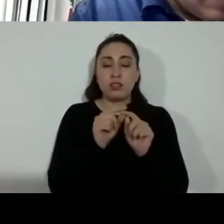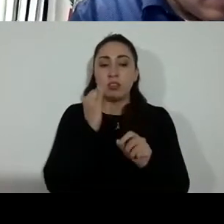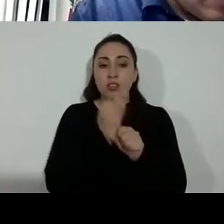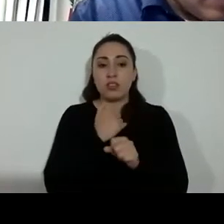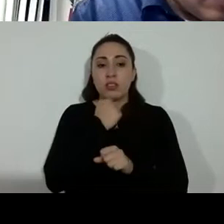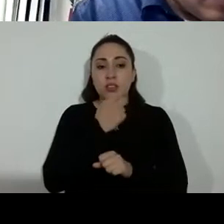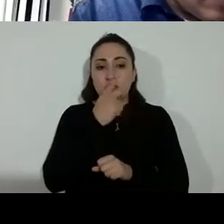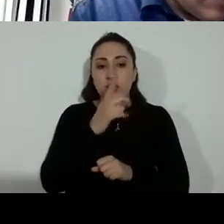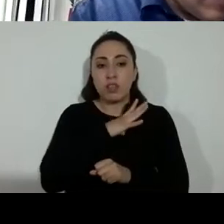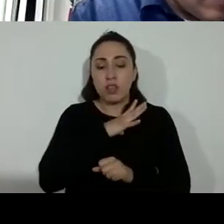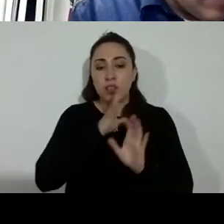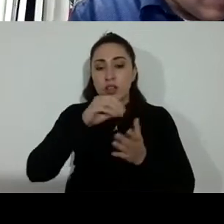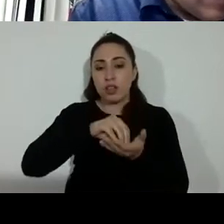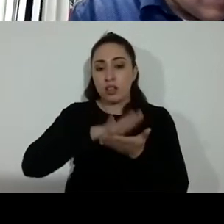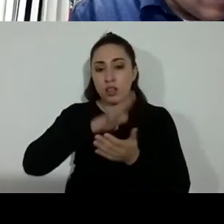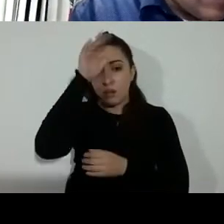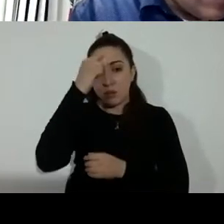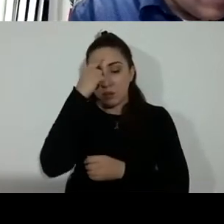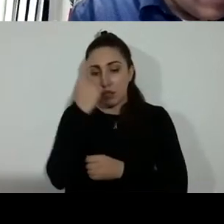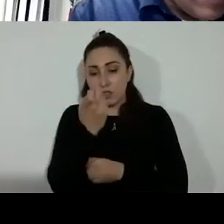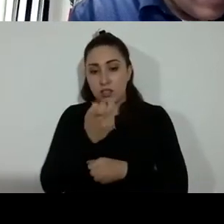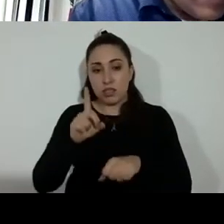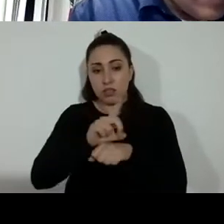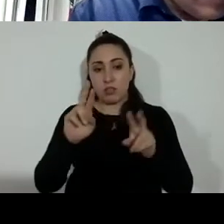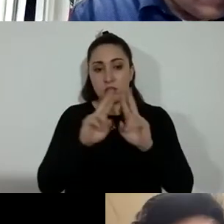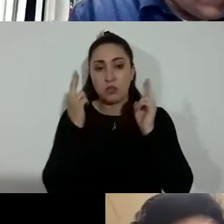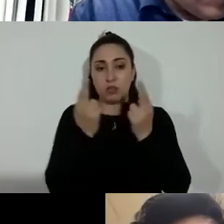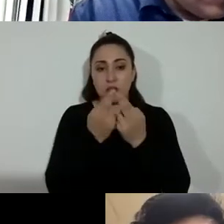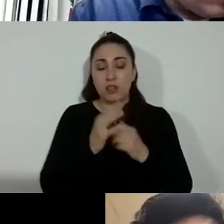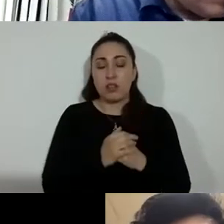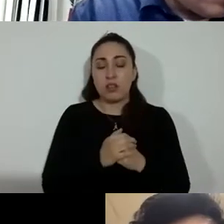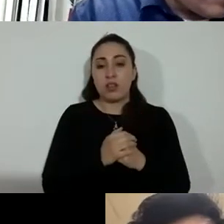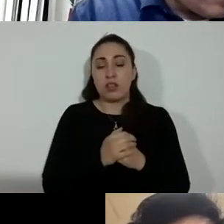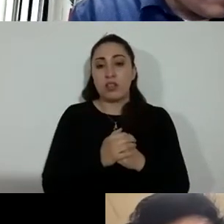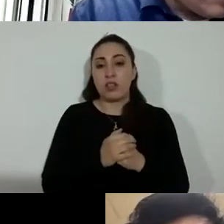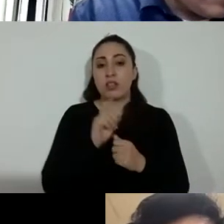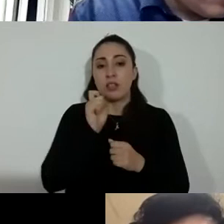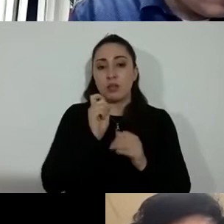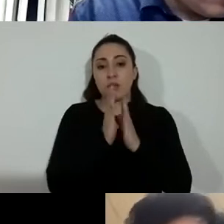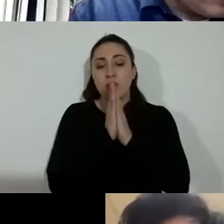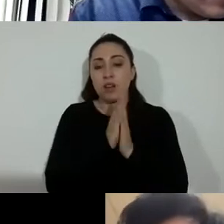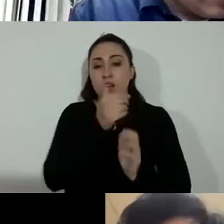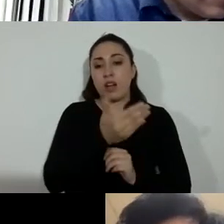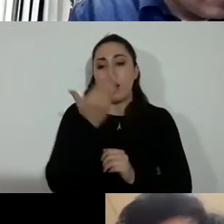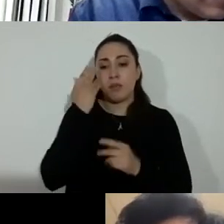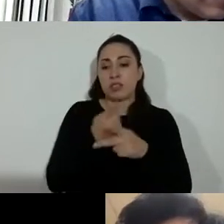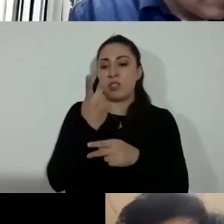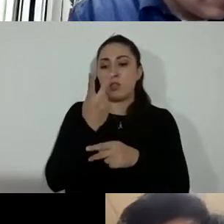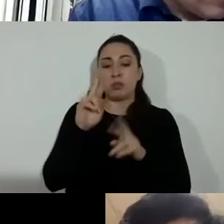que tenemos para esta sesión también, el que lo manejemos como las otras dos